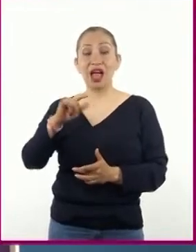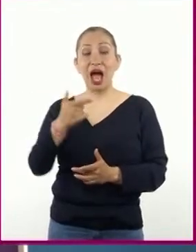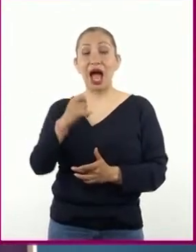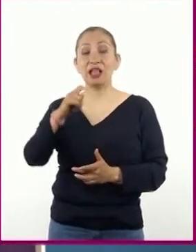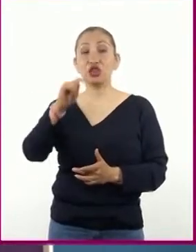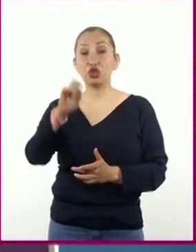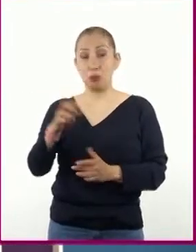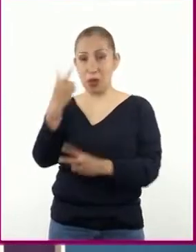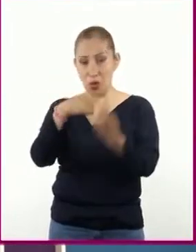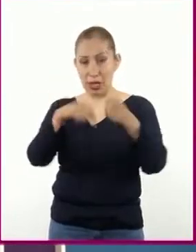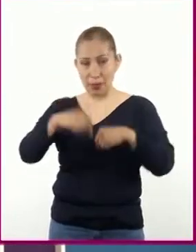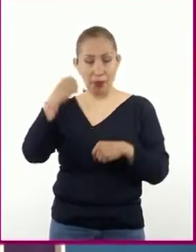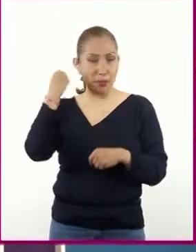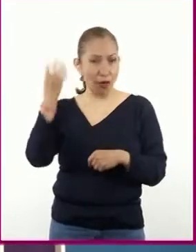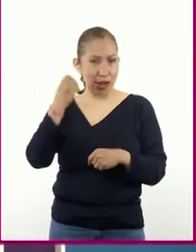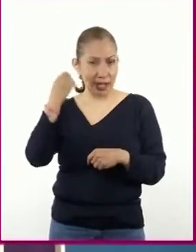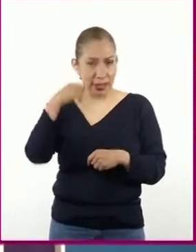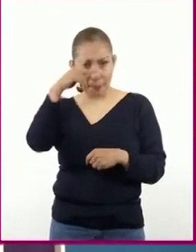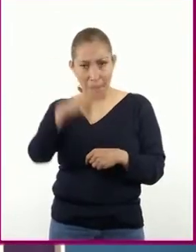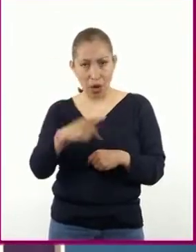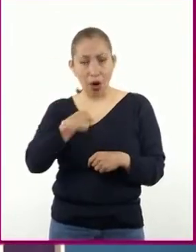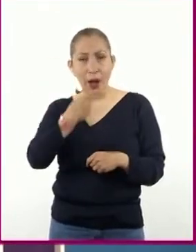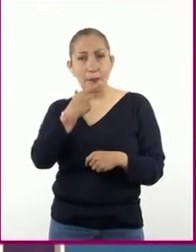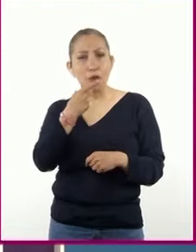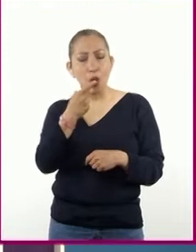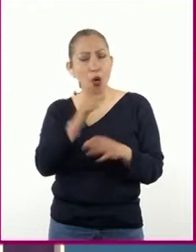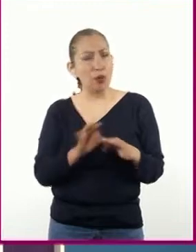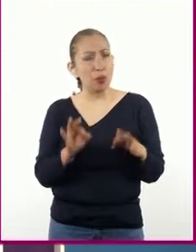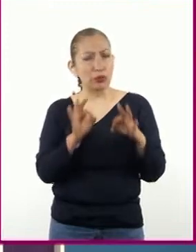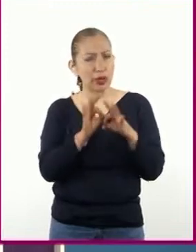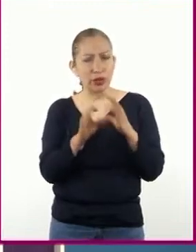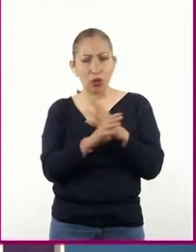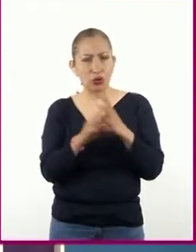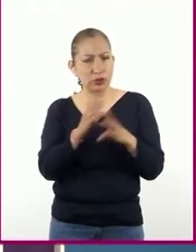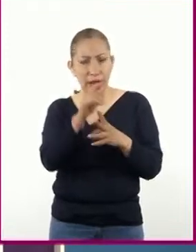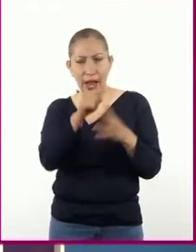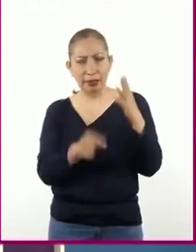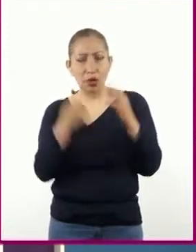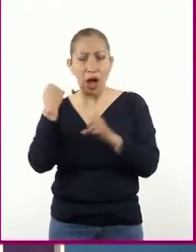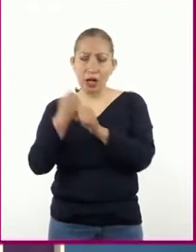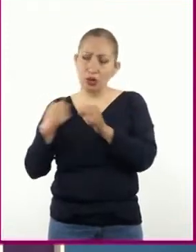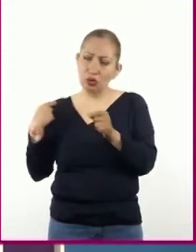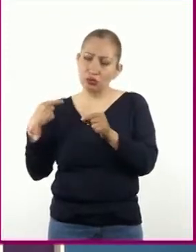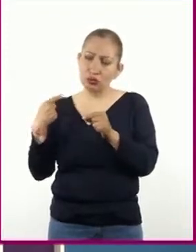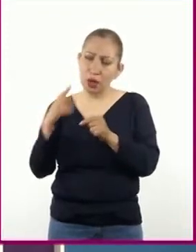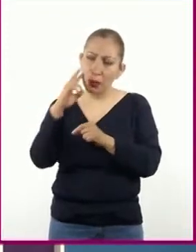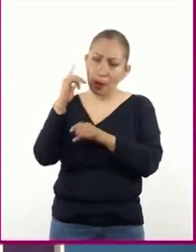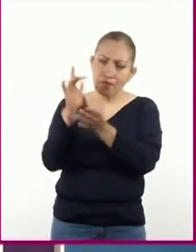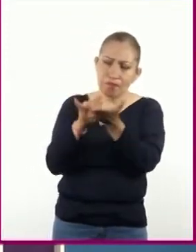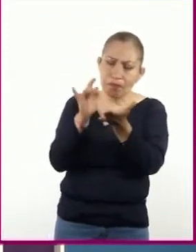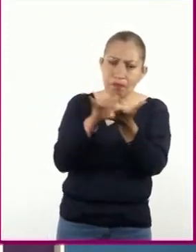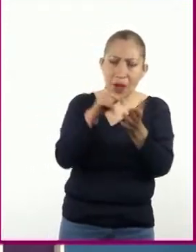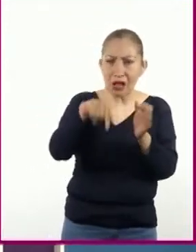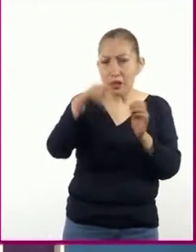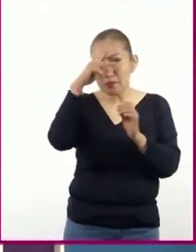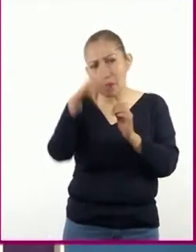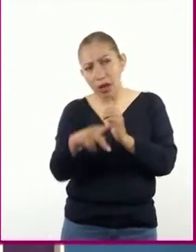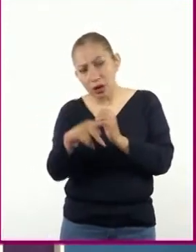una conferencia, mencionó aspectos muy importantes que a lo largo de los años había observado en nuestro